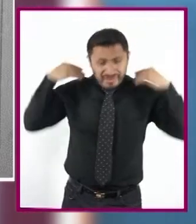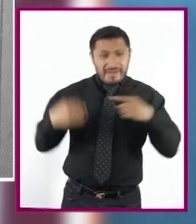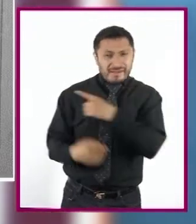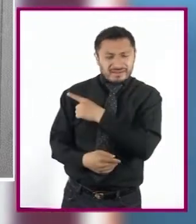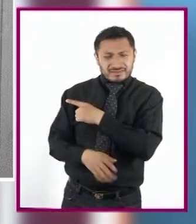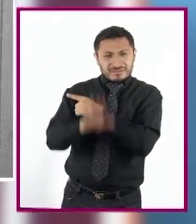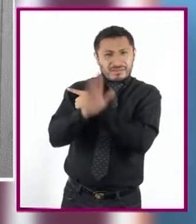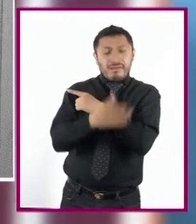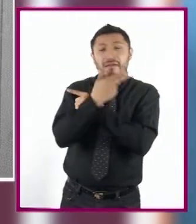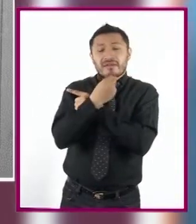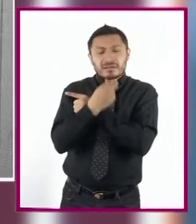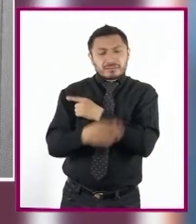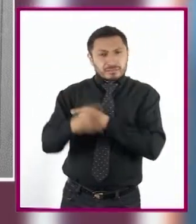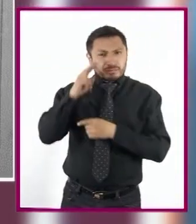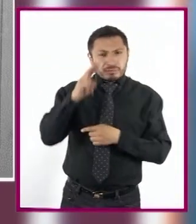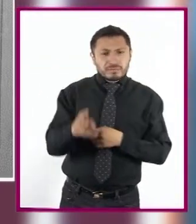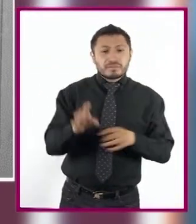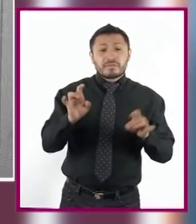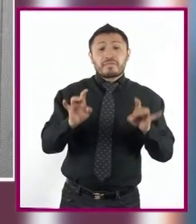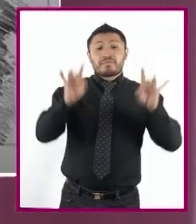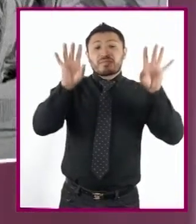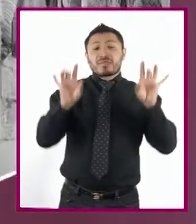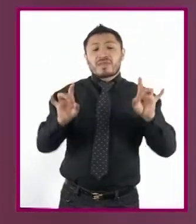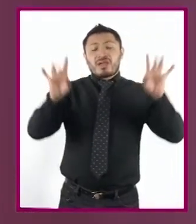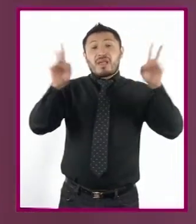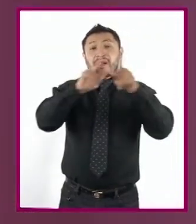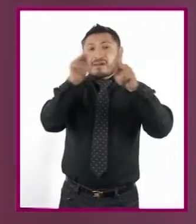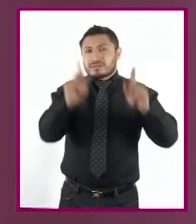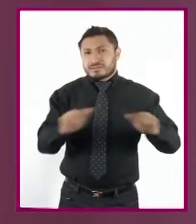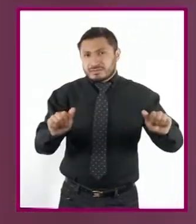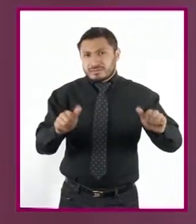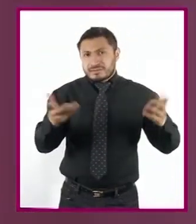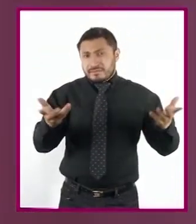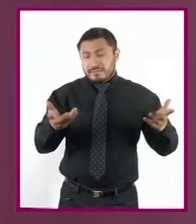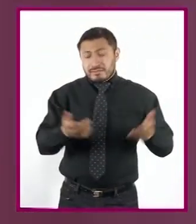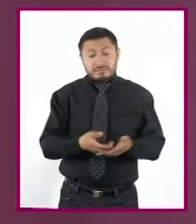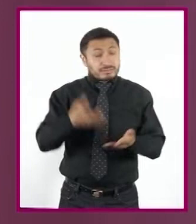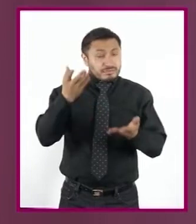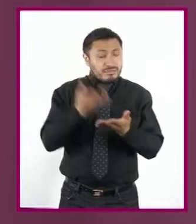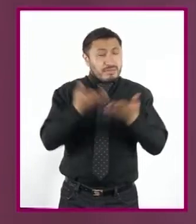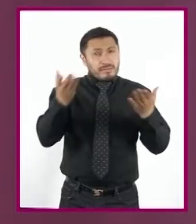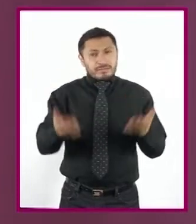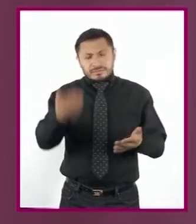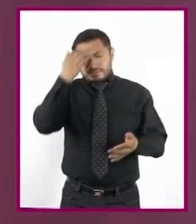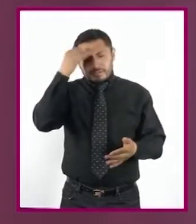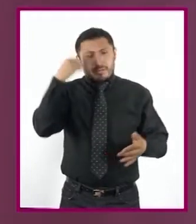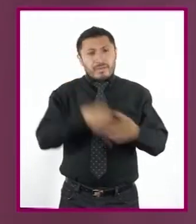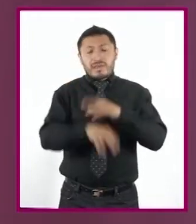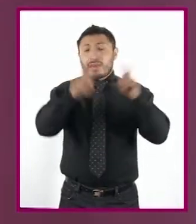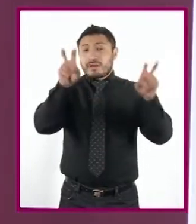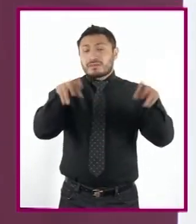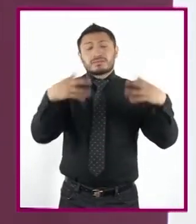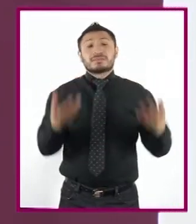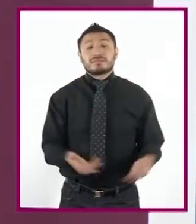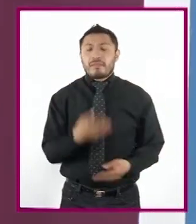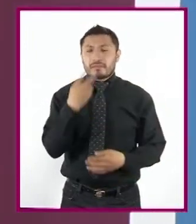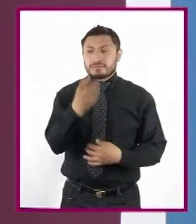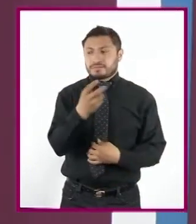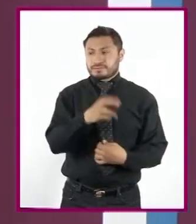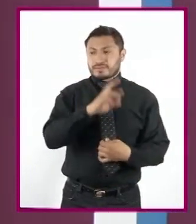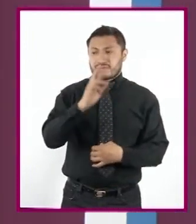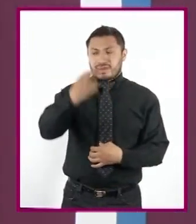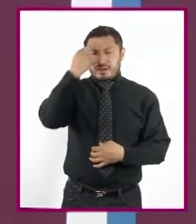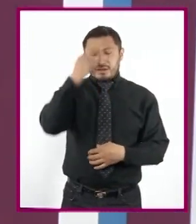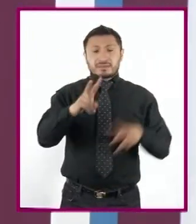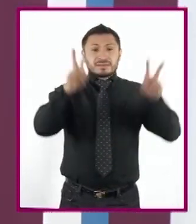se alcanza a leer Ángel Pacificador. Es momento de profundizar en nuestra sesión. Para ello, retomemos